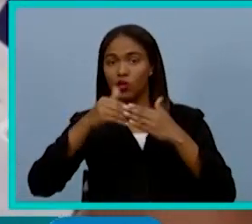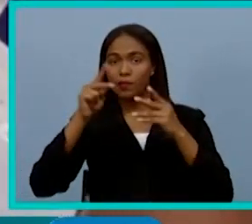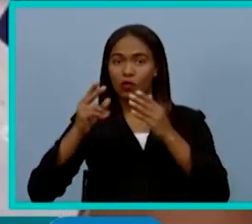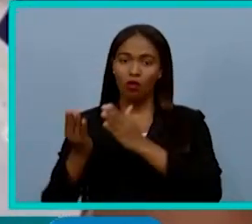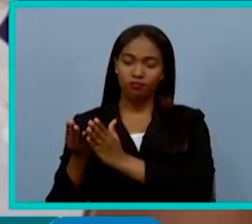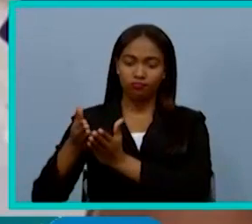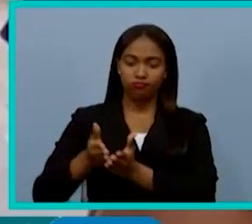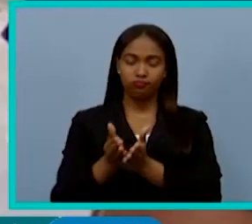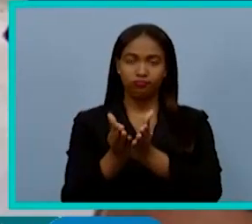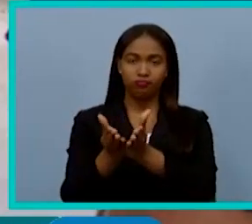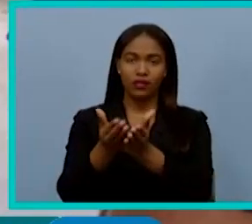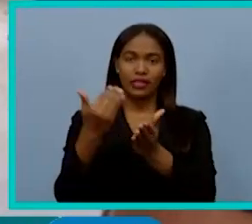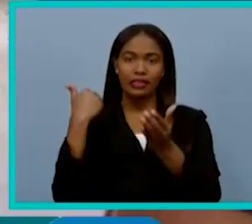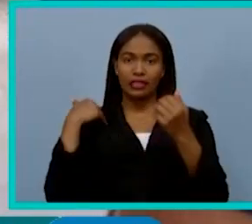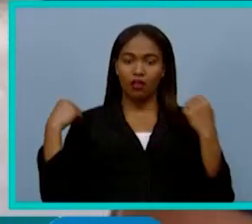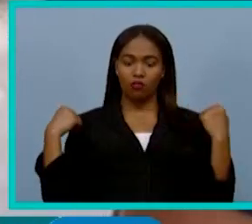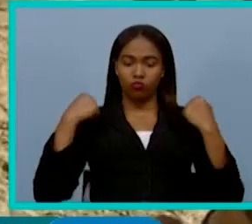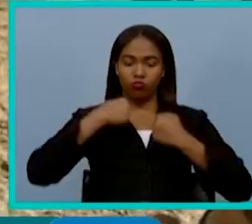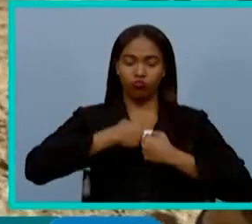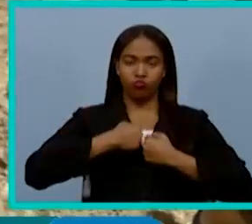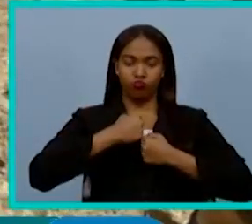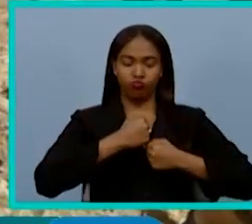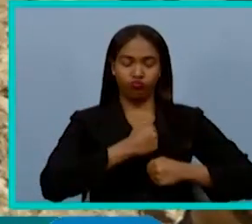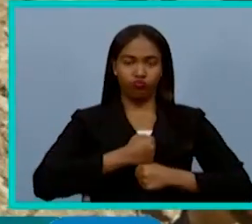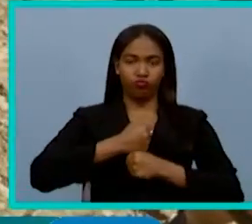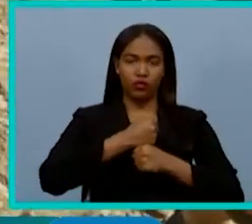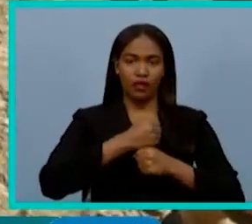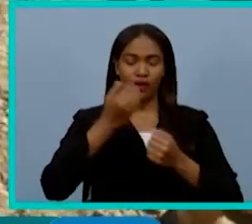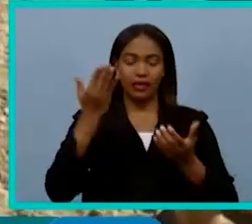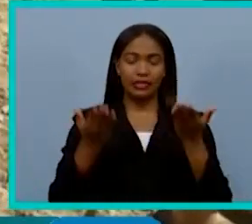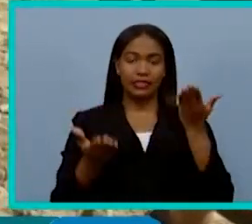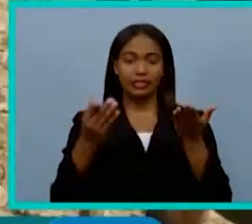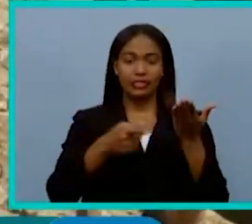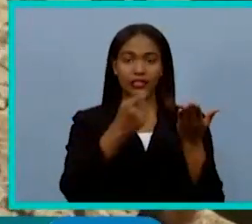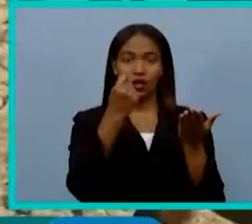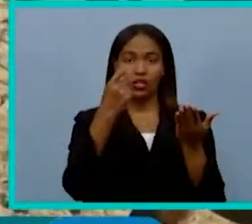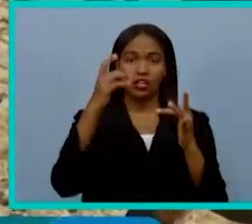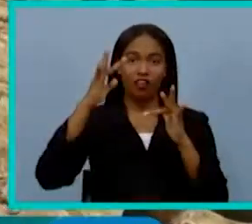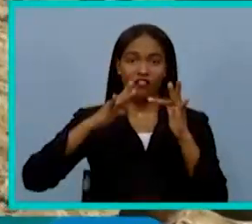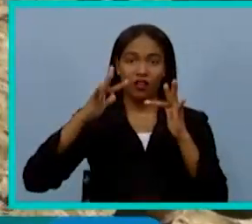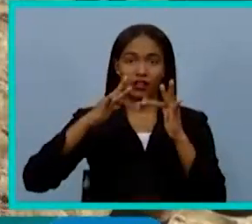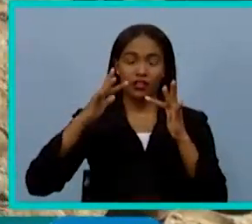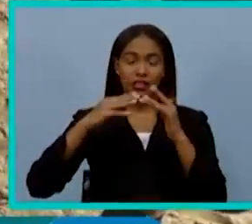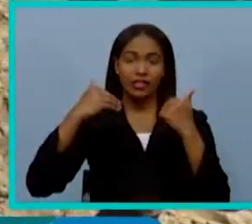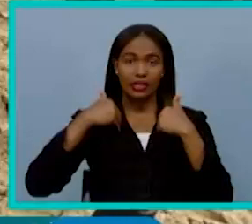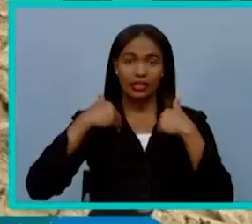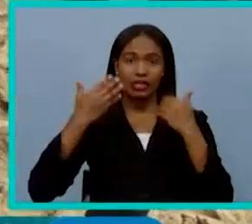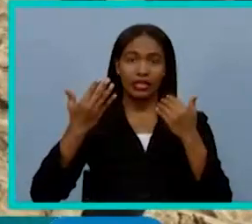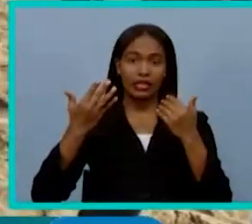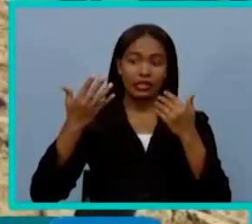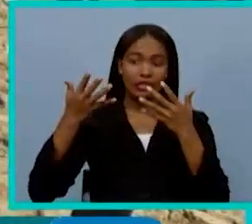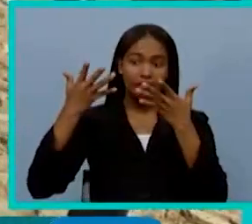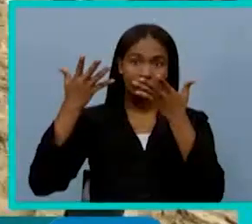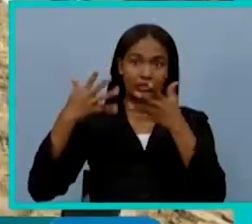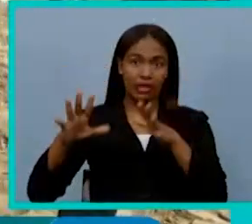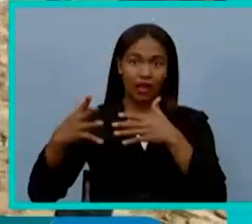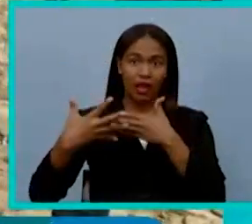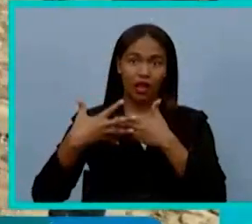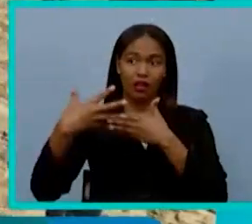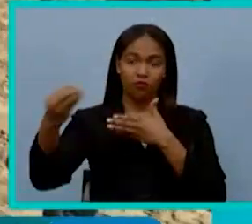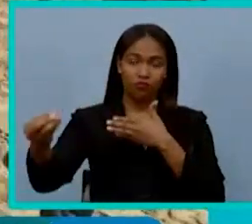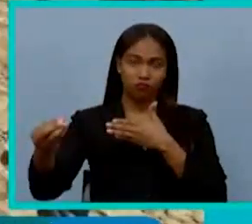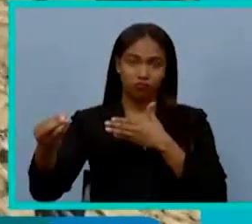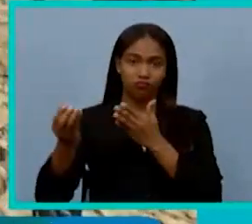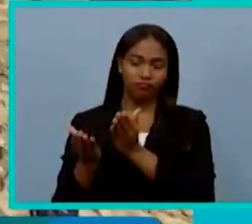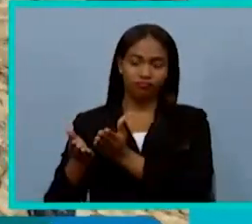la embarcación tenían chalecos salvavidas, lo que hace presumir que los 11 restantes se encuentran en algún lugar y salieron al nado.